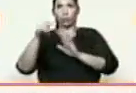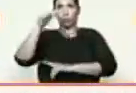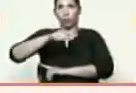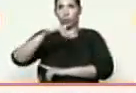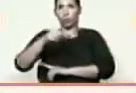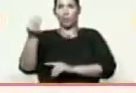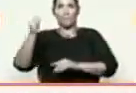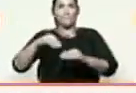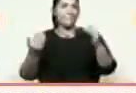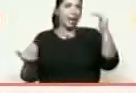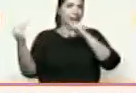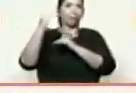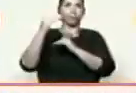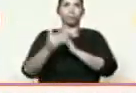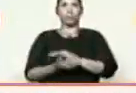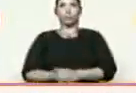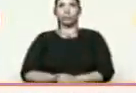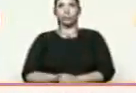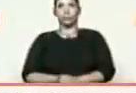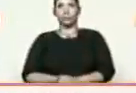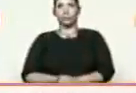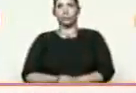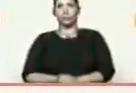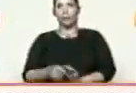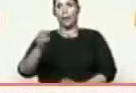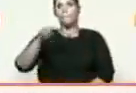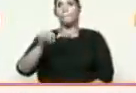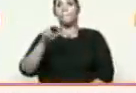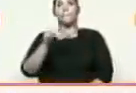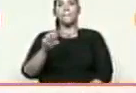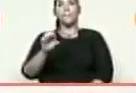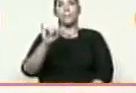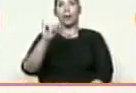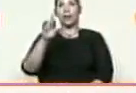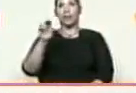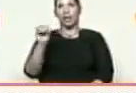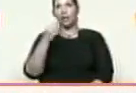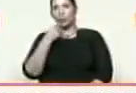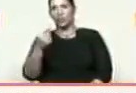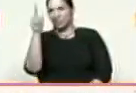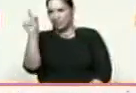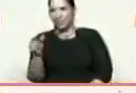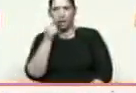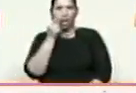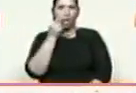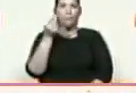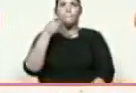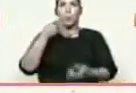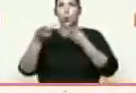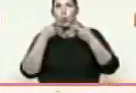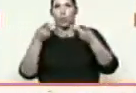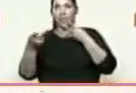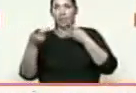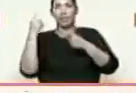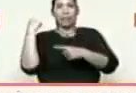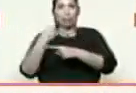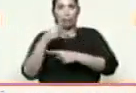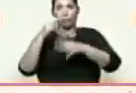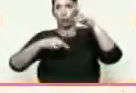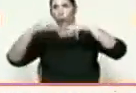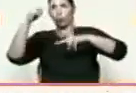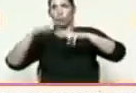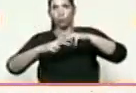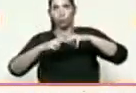más. Alfredo Maneiro decía que la política son dos cosas: construir